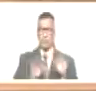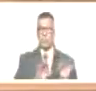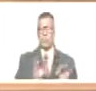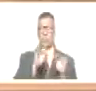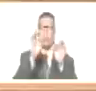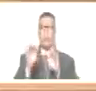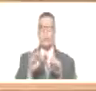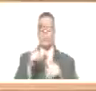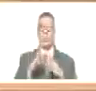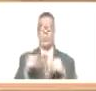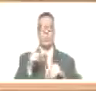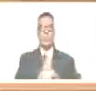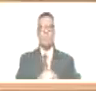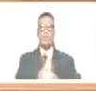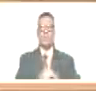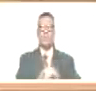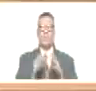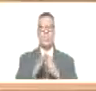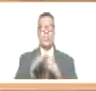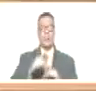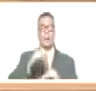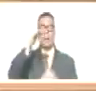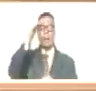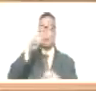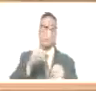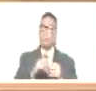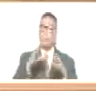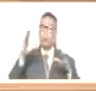situación altamente explosiva